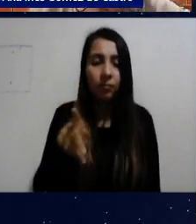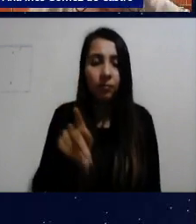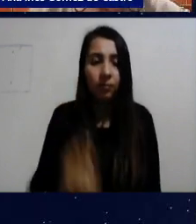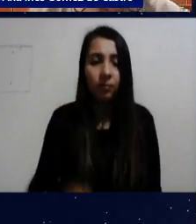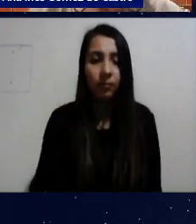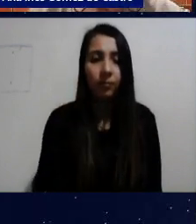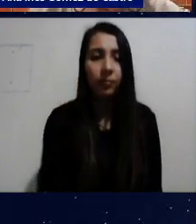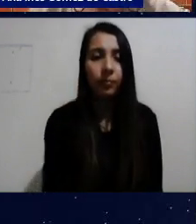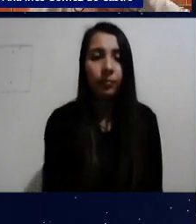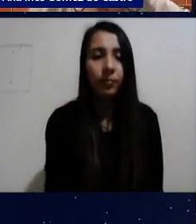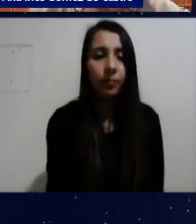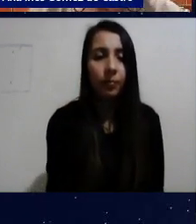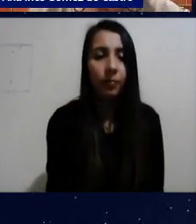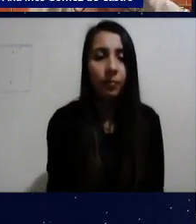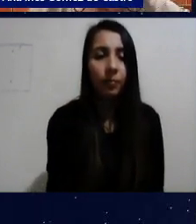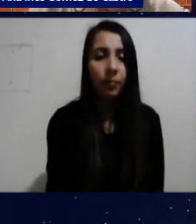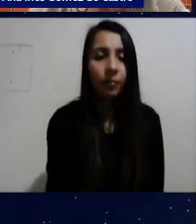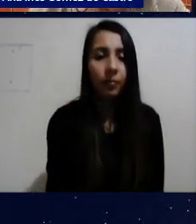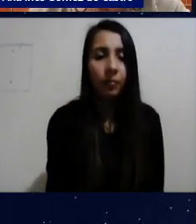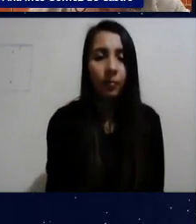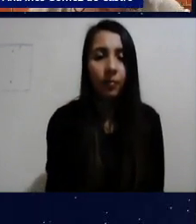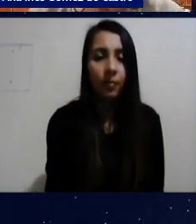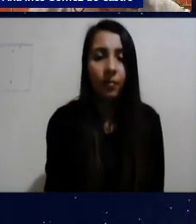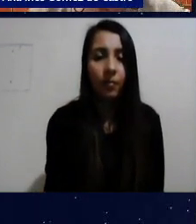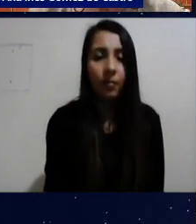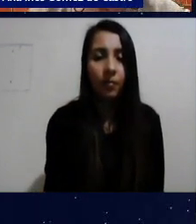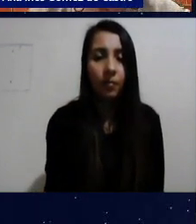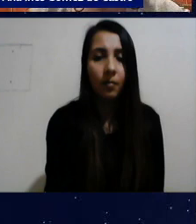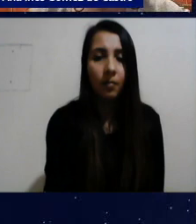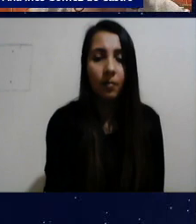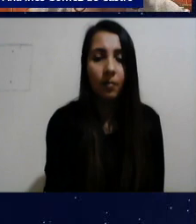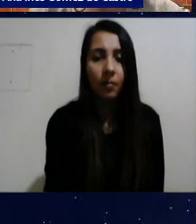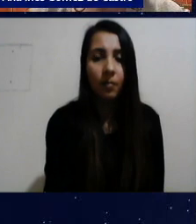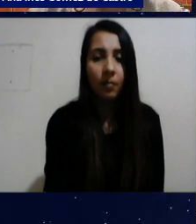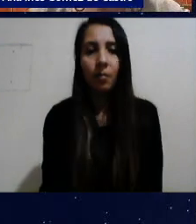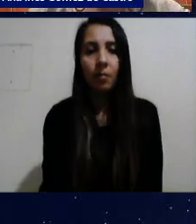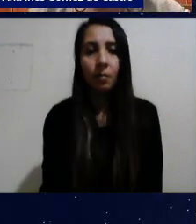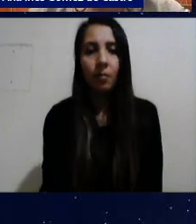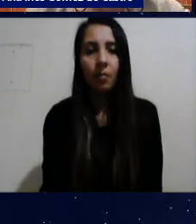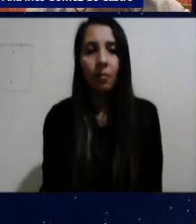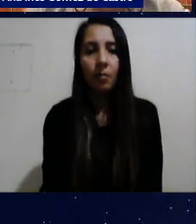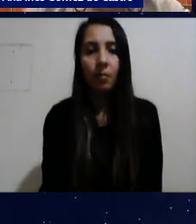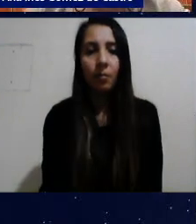aminoácidos, de formar aminoácidos y detectar, por tanto, a la vida.